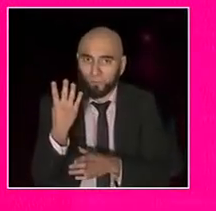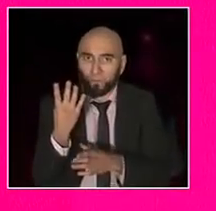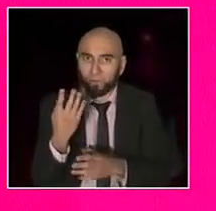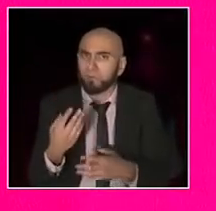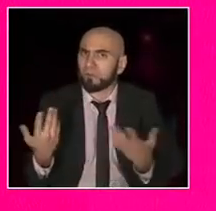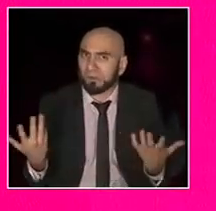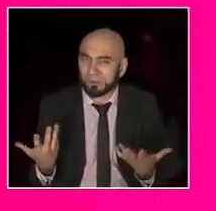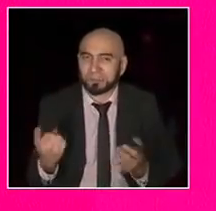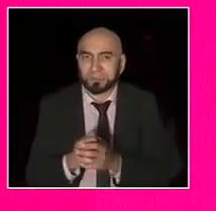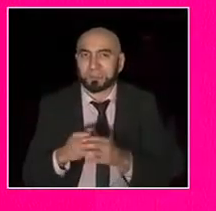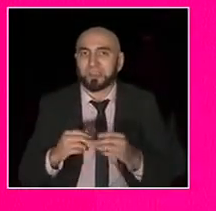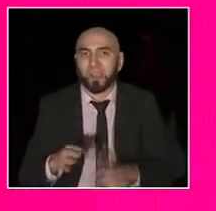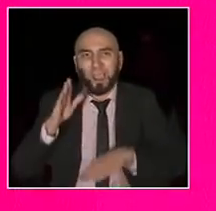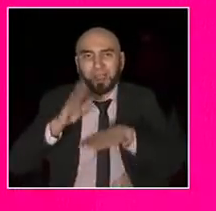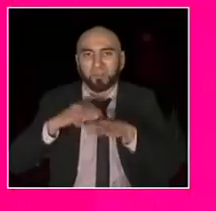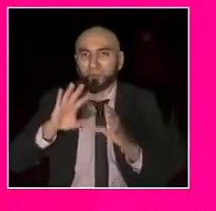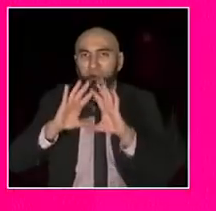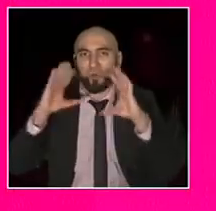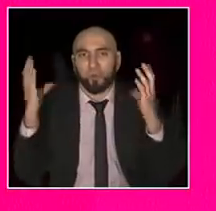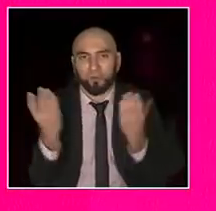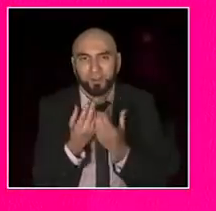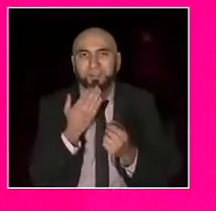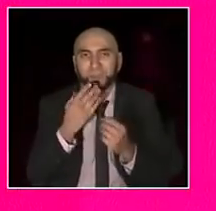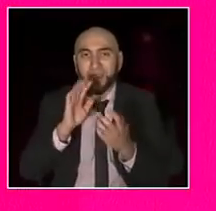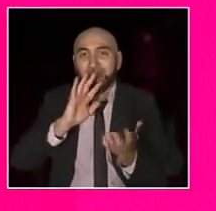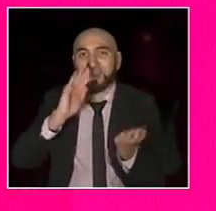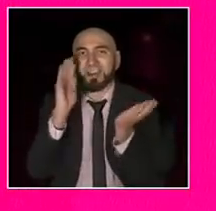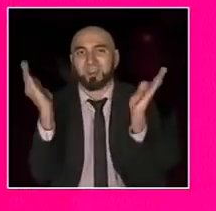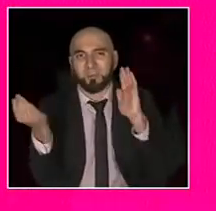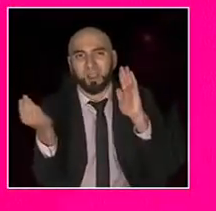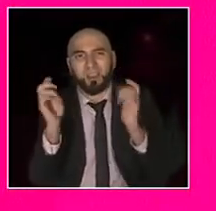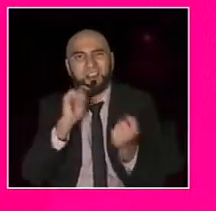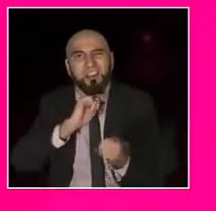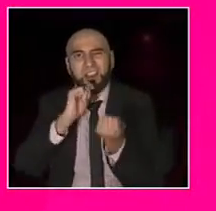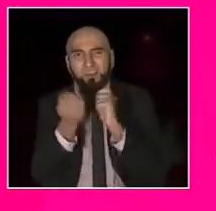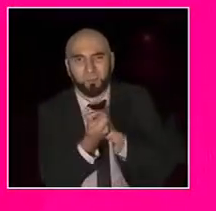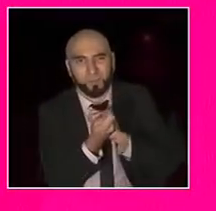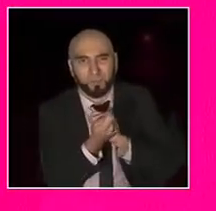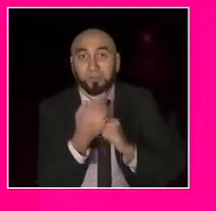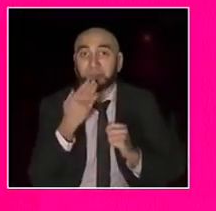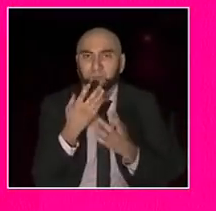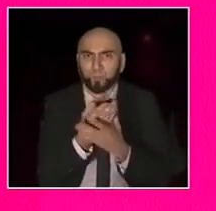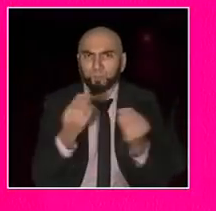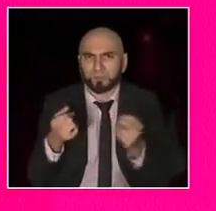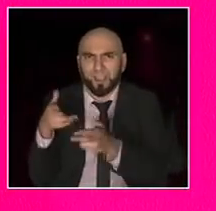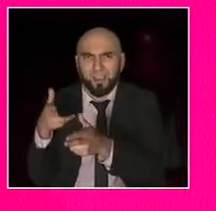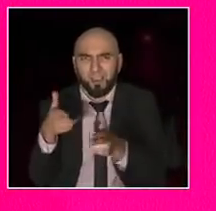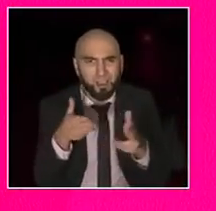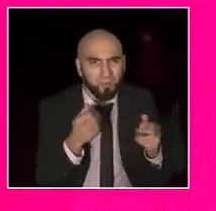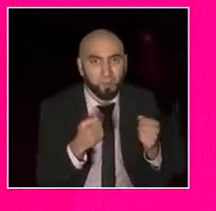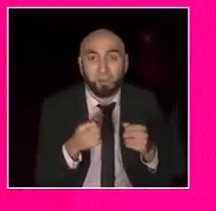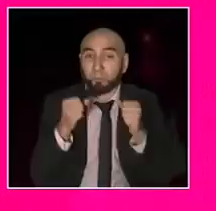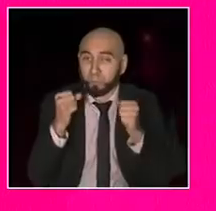el calentamiento global y el cambio climático, la acumulación de armas de destrucción masiva que pueden destruir